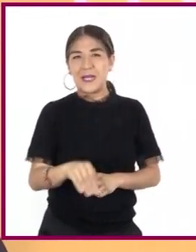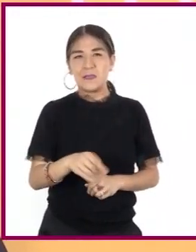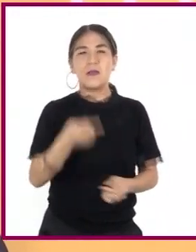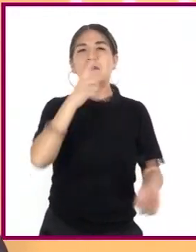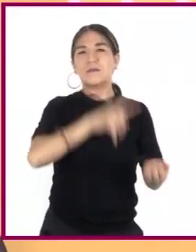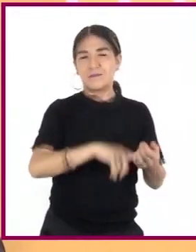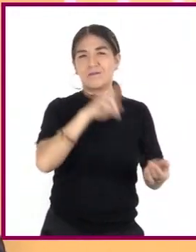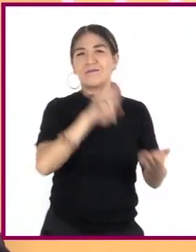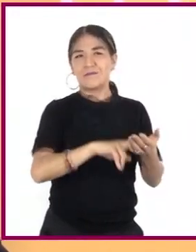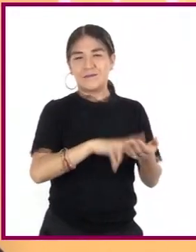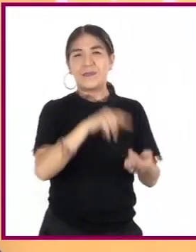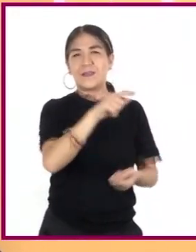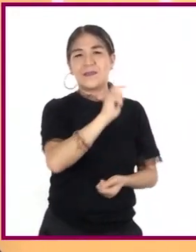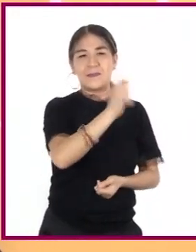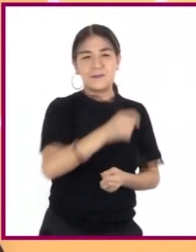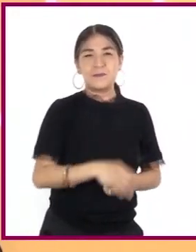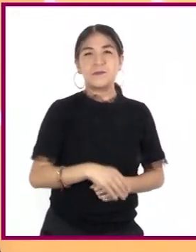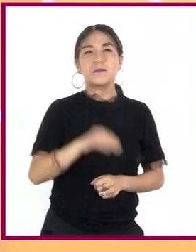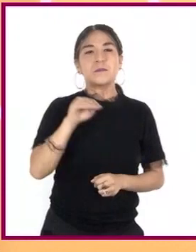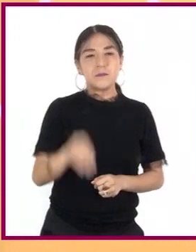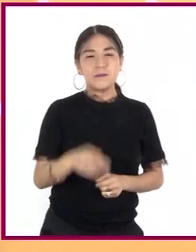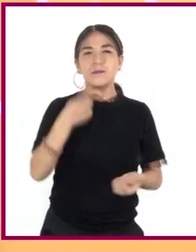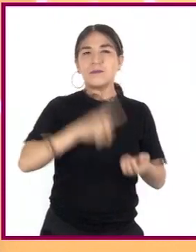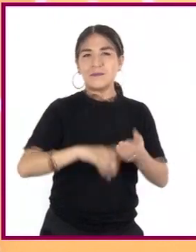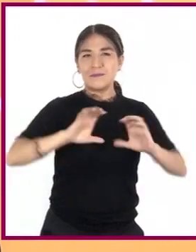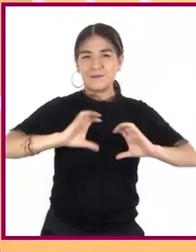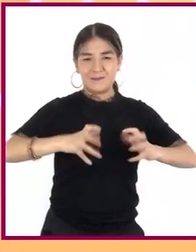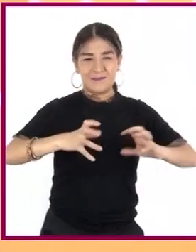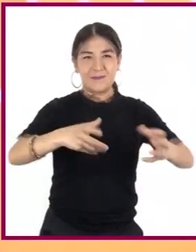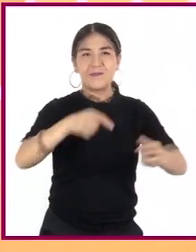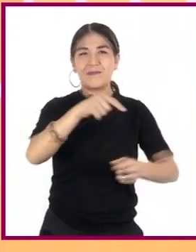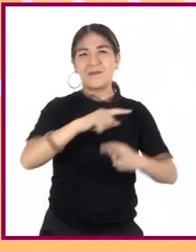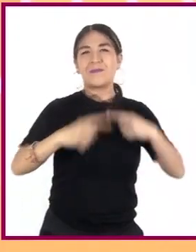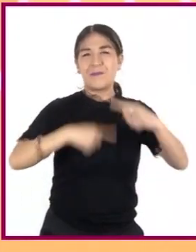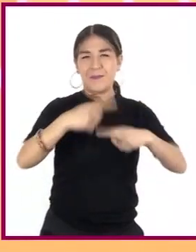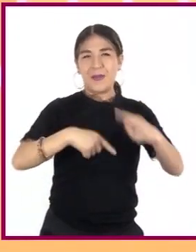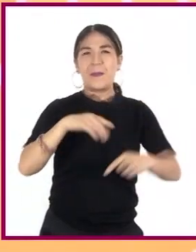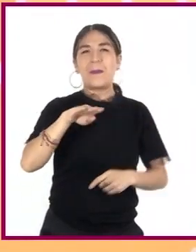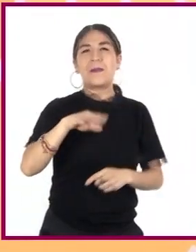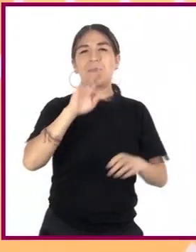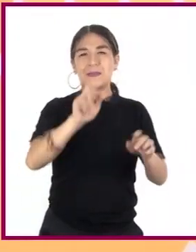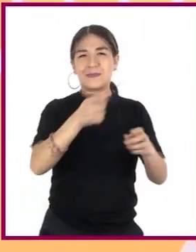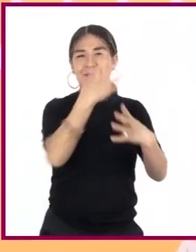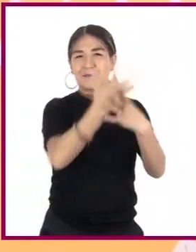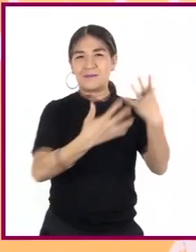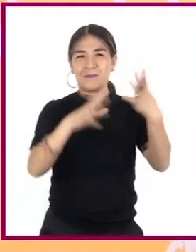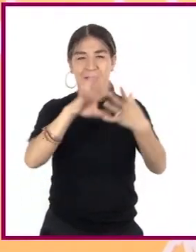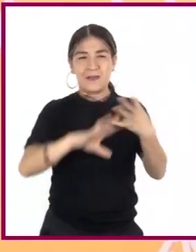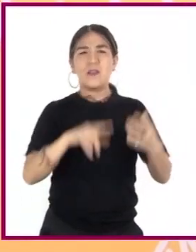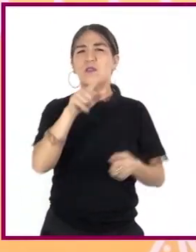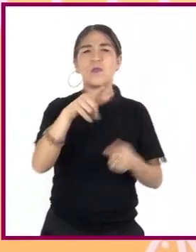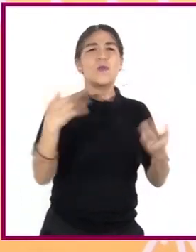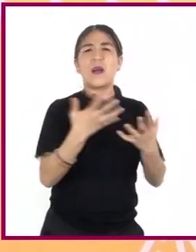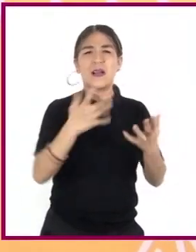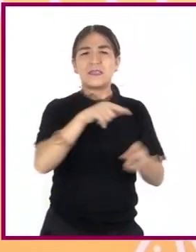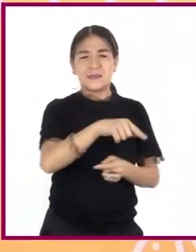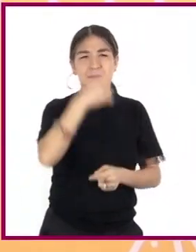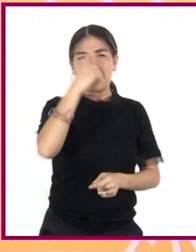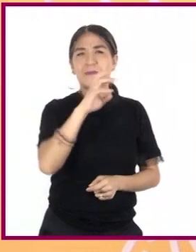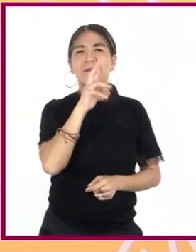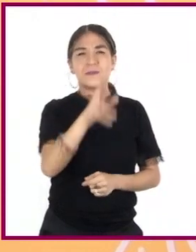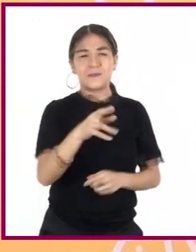calcular el contenido en metros del rollo de malla. ¿Qué harían ustedes para obtenerlo? Vamos a